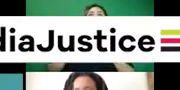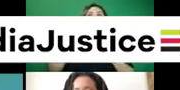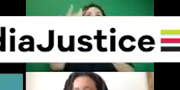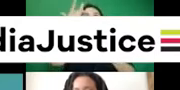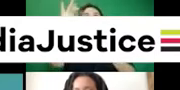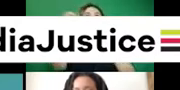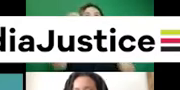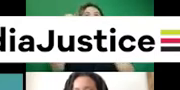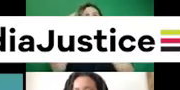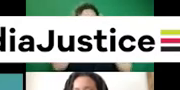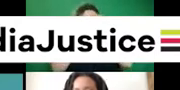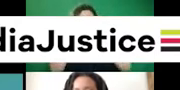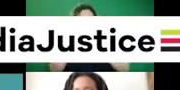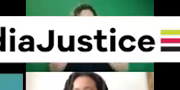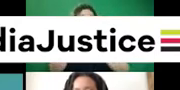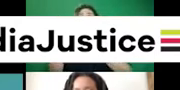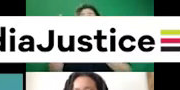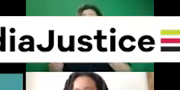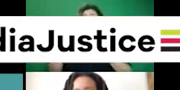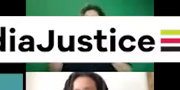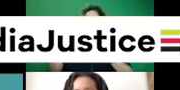un sentido de racionalidad